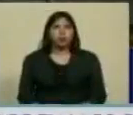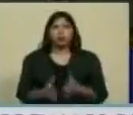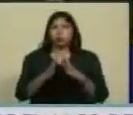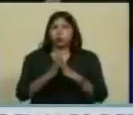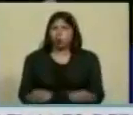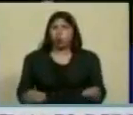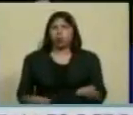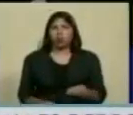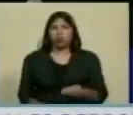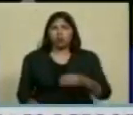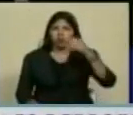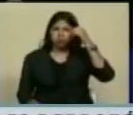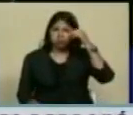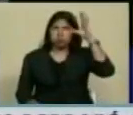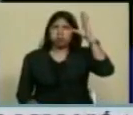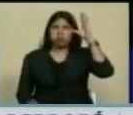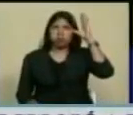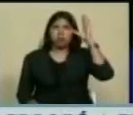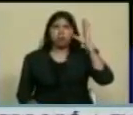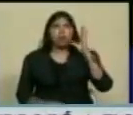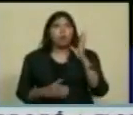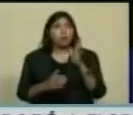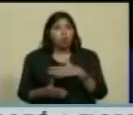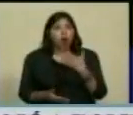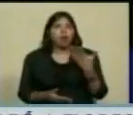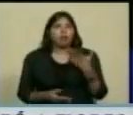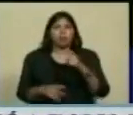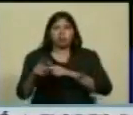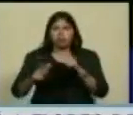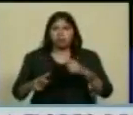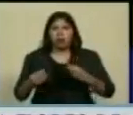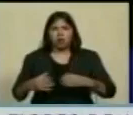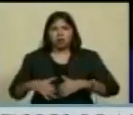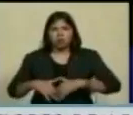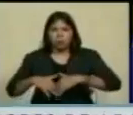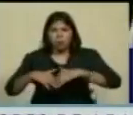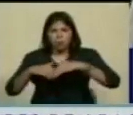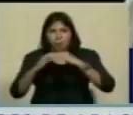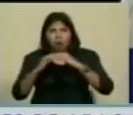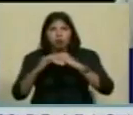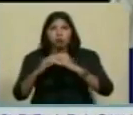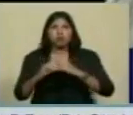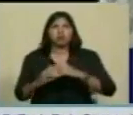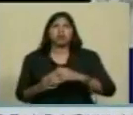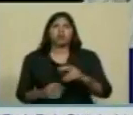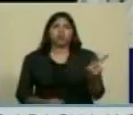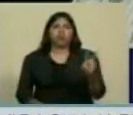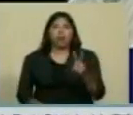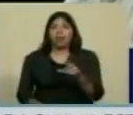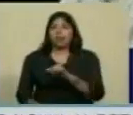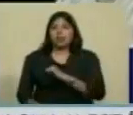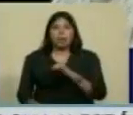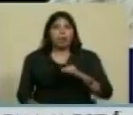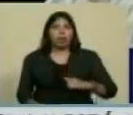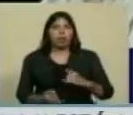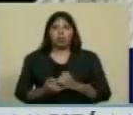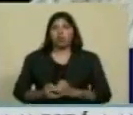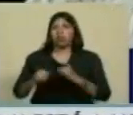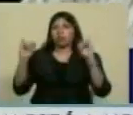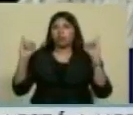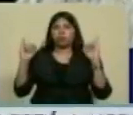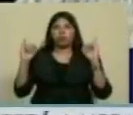capacidad para desarrollarse, toda su capacidad para seguir siendo un país soberano e independiente.